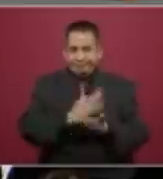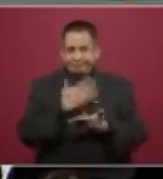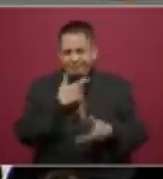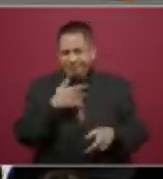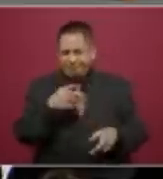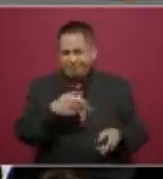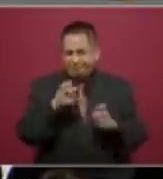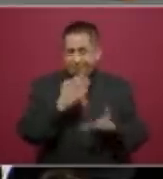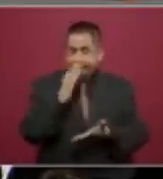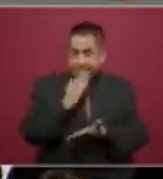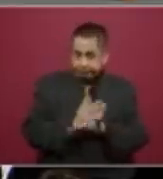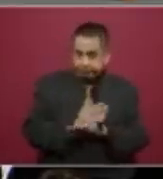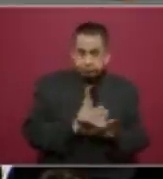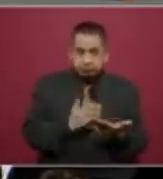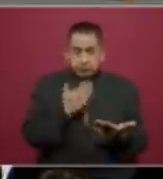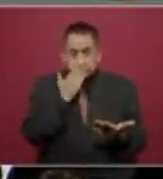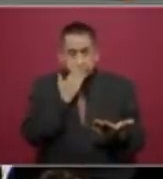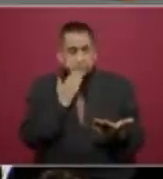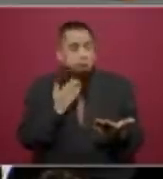en